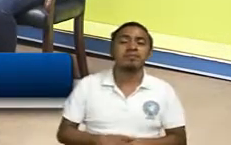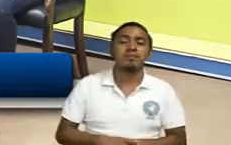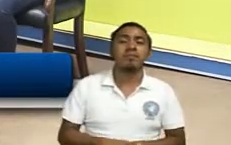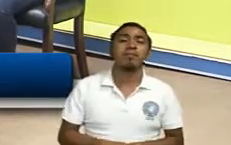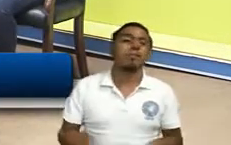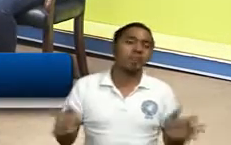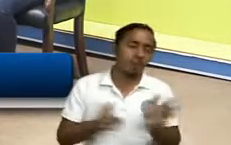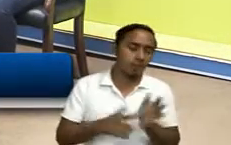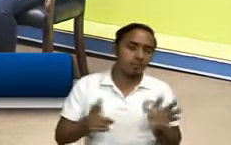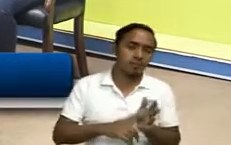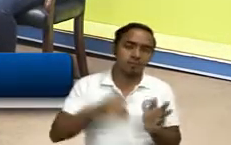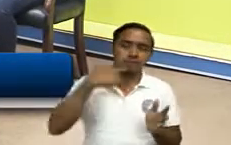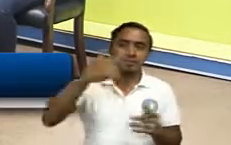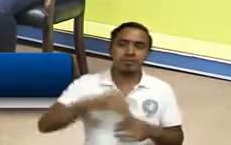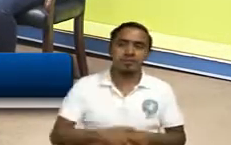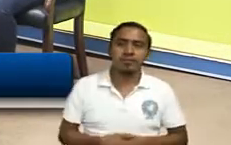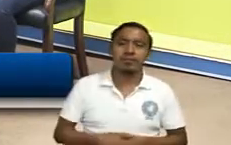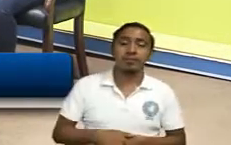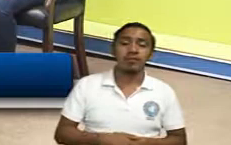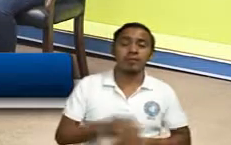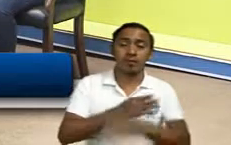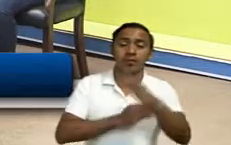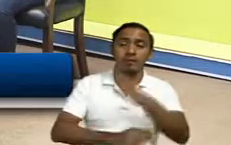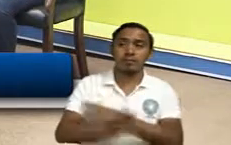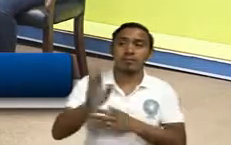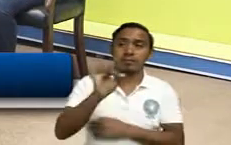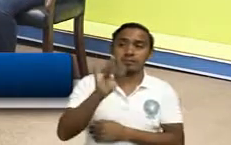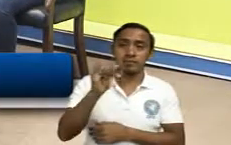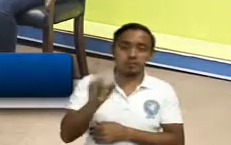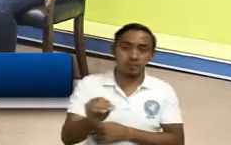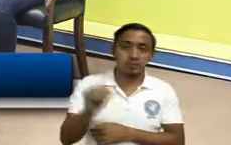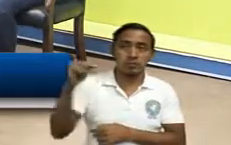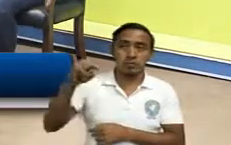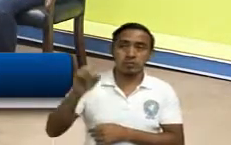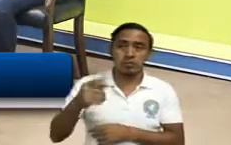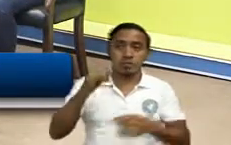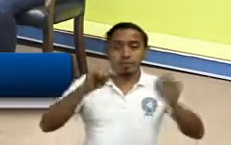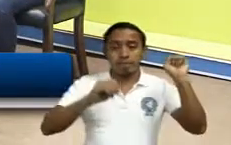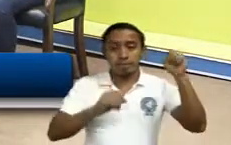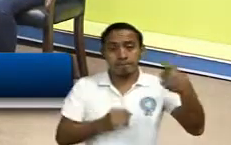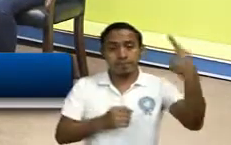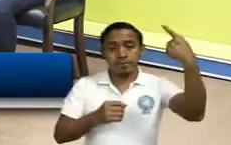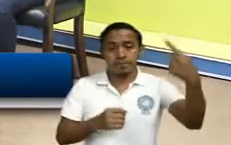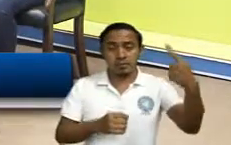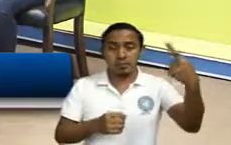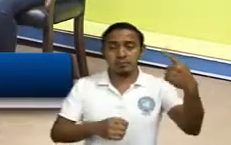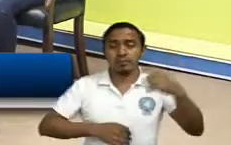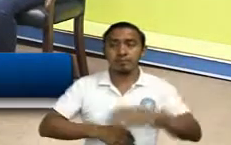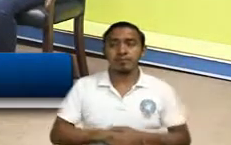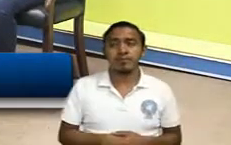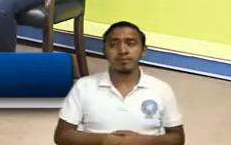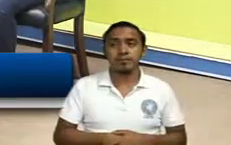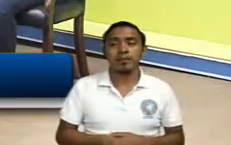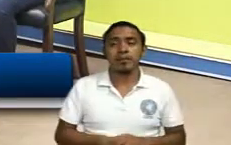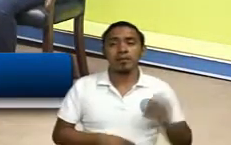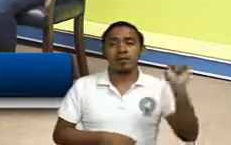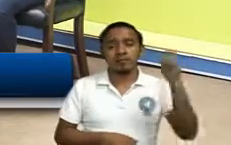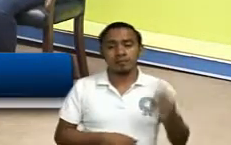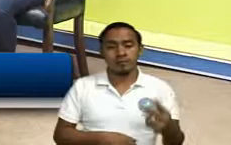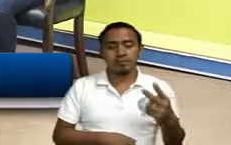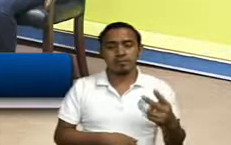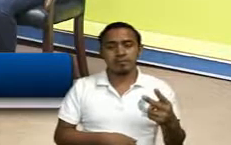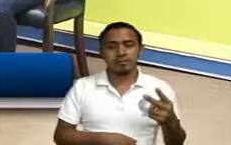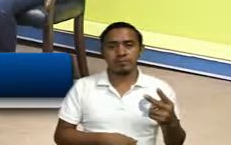por ejemplo, que la discapacidad físico-motora es la principal discapacidad en nuestro país. Después le sigue